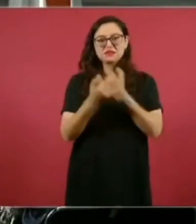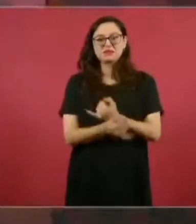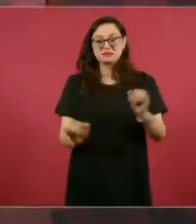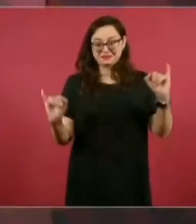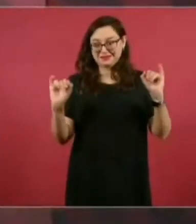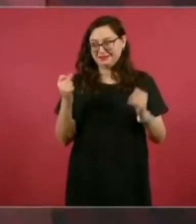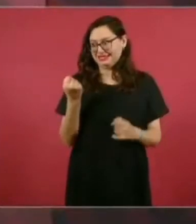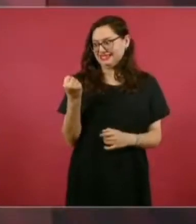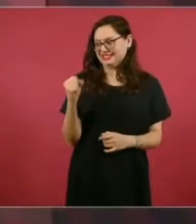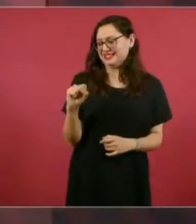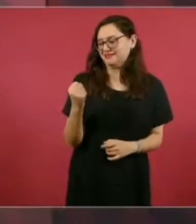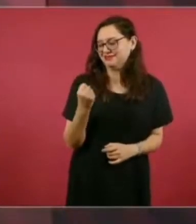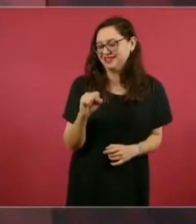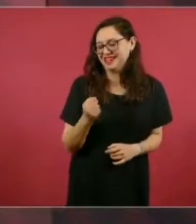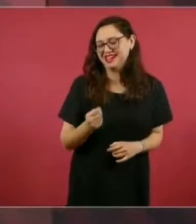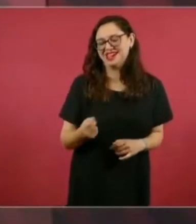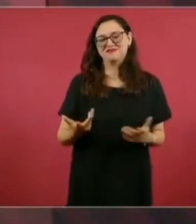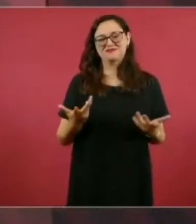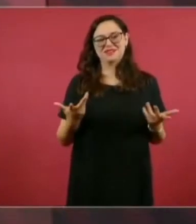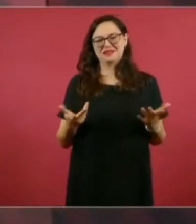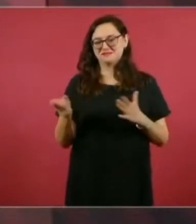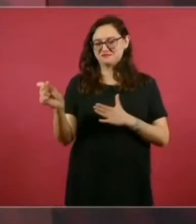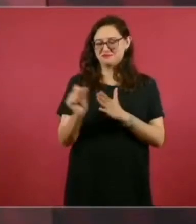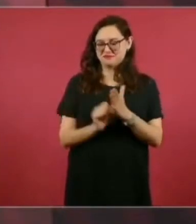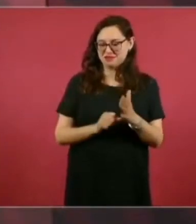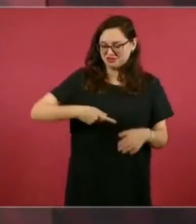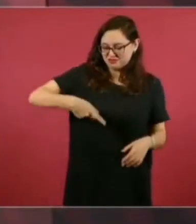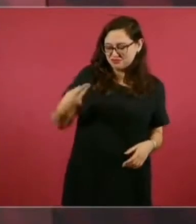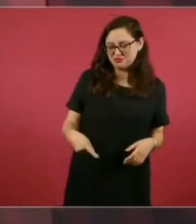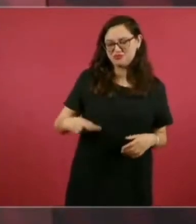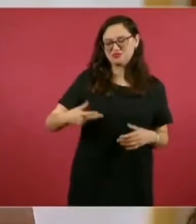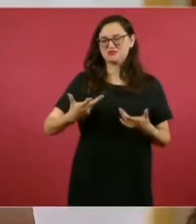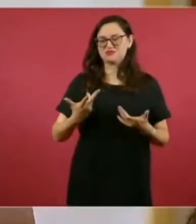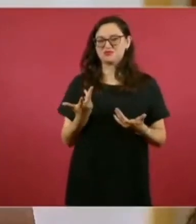en septiembre, que es el mes de la independencia. Si me permite,